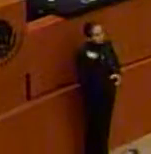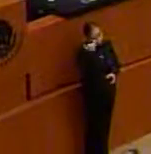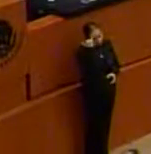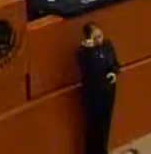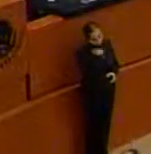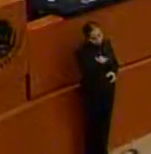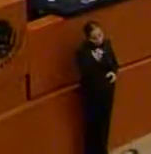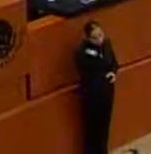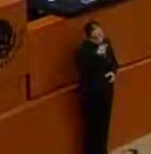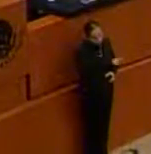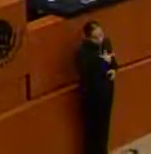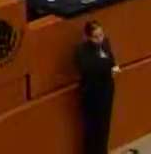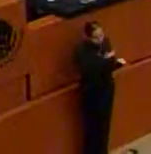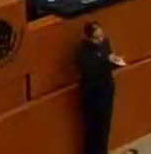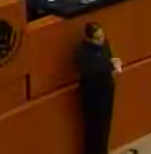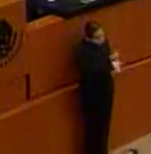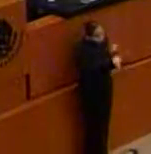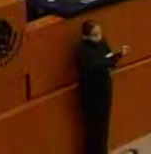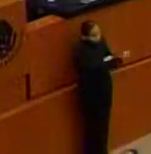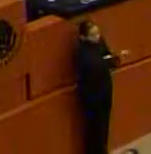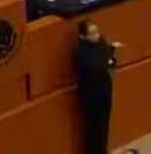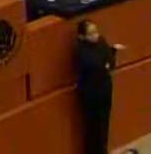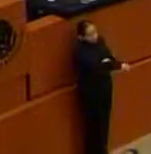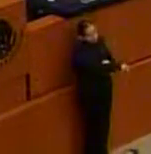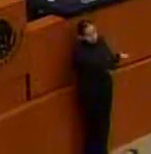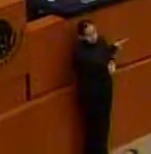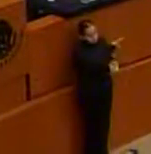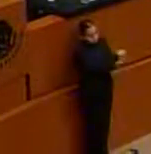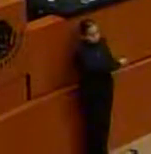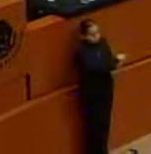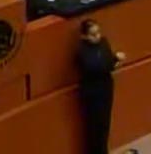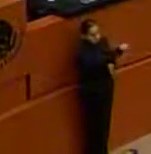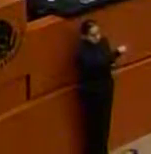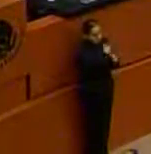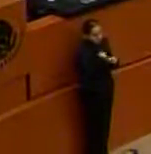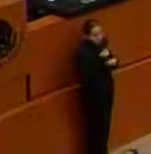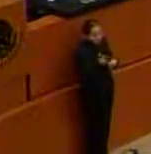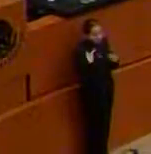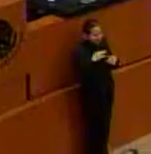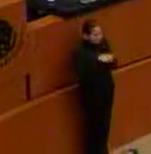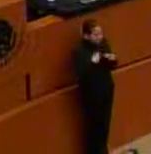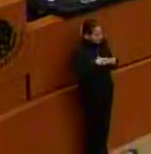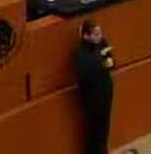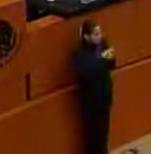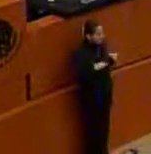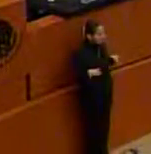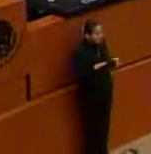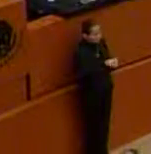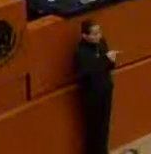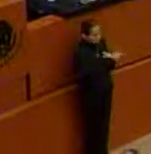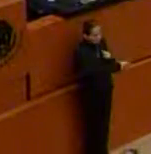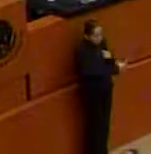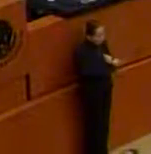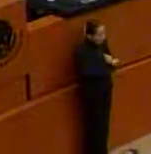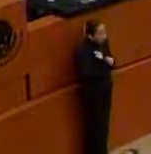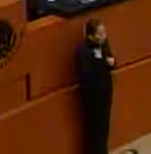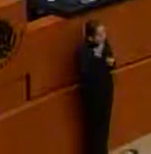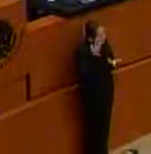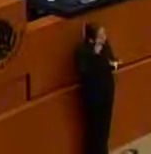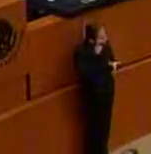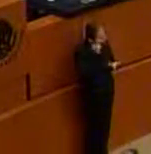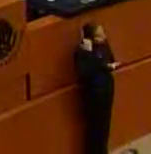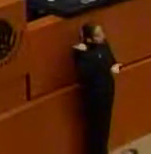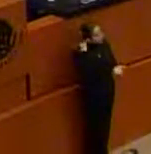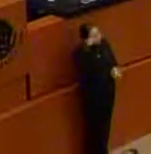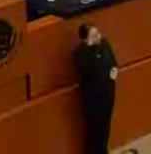La idea de asegurar un ingreso ciudadano universal a los habitantes de una nación ha estado rondando